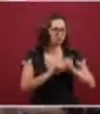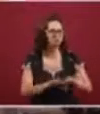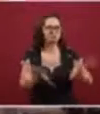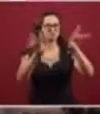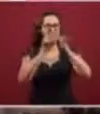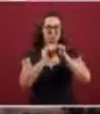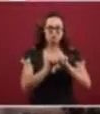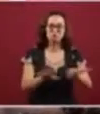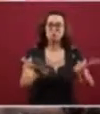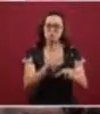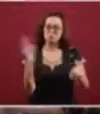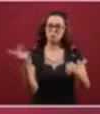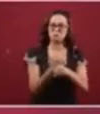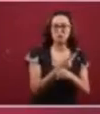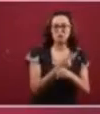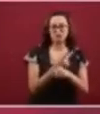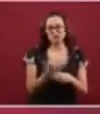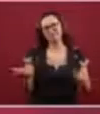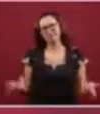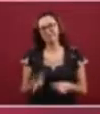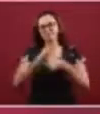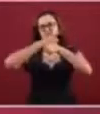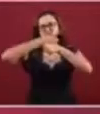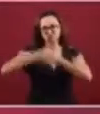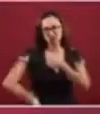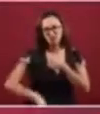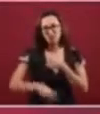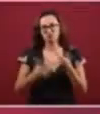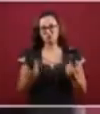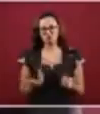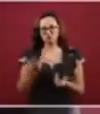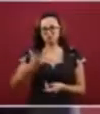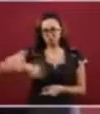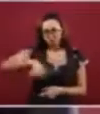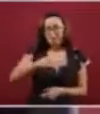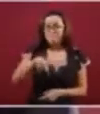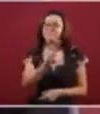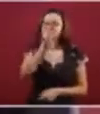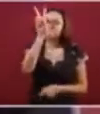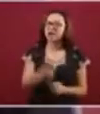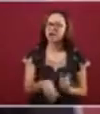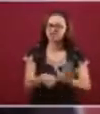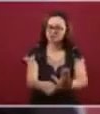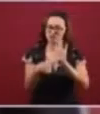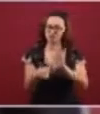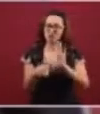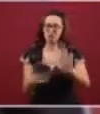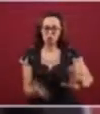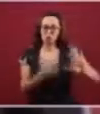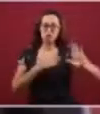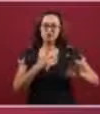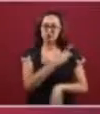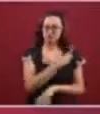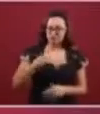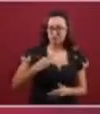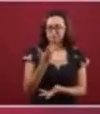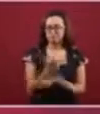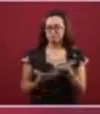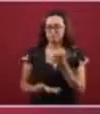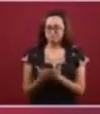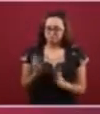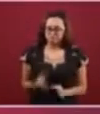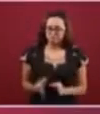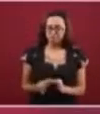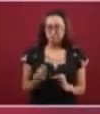afectan, dañan la credibilidad y nuestra búsqueda de la verdad es un compromiso que estamos entregando a los